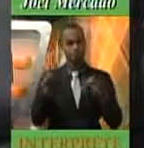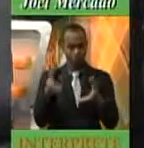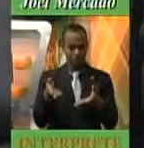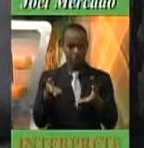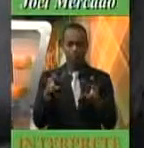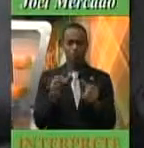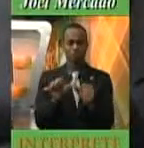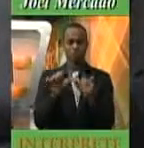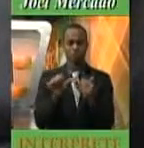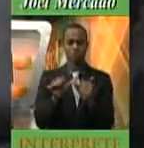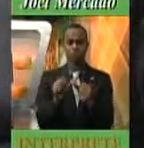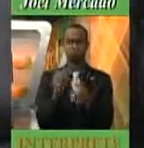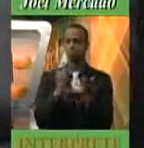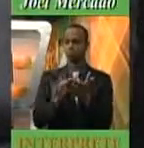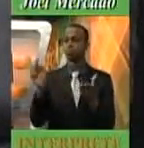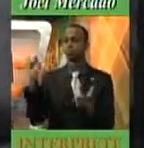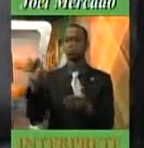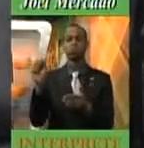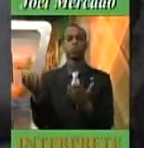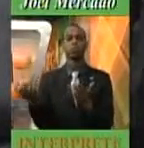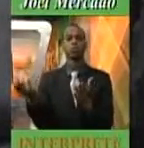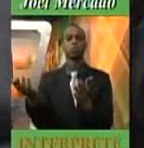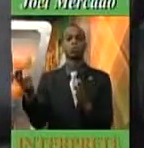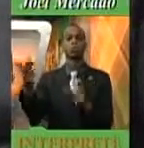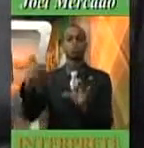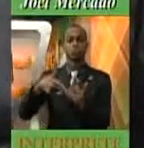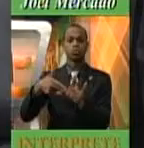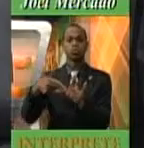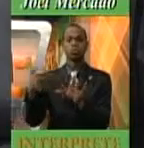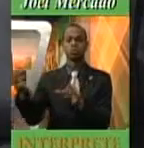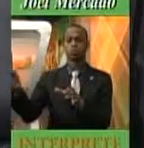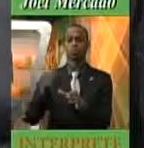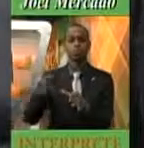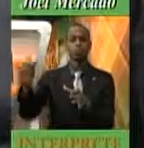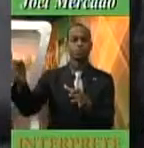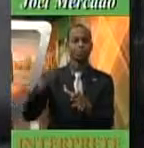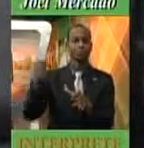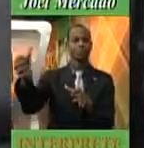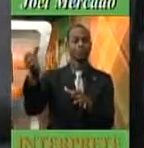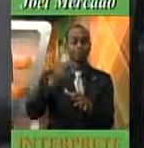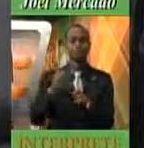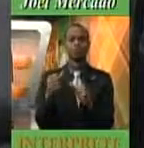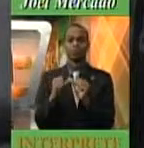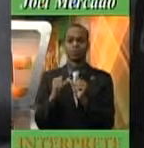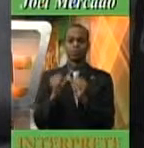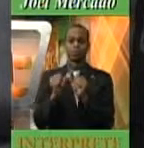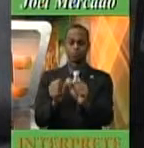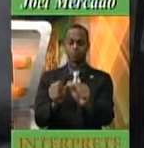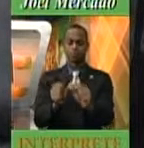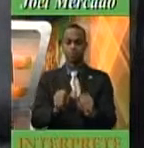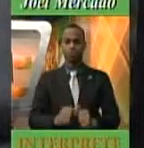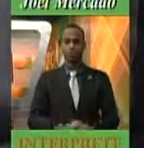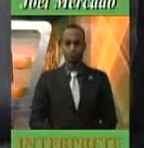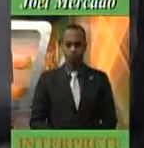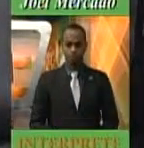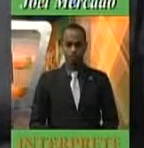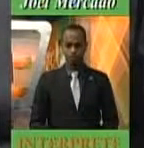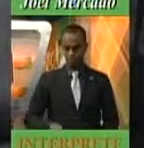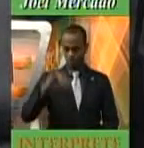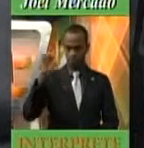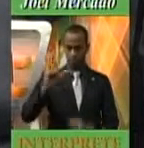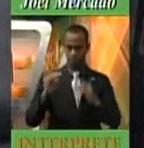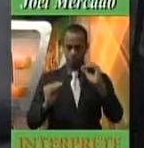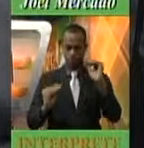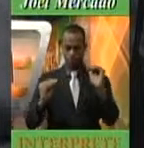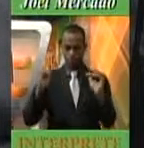fueron acompañándonos, que fuimos reclutando en el proceso. De ese equilibrio,